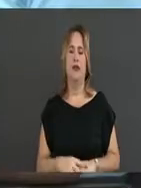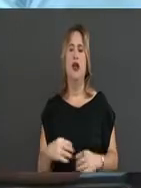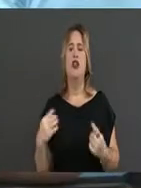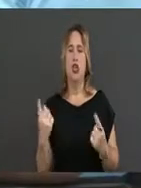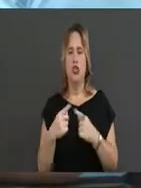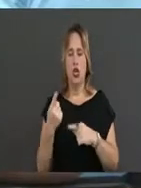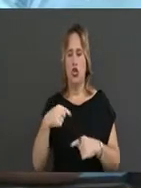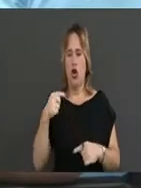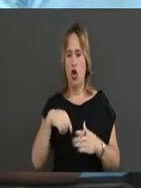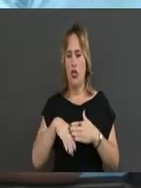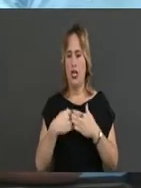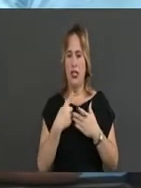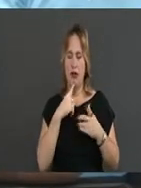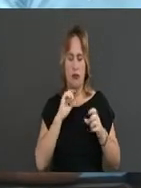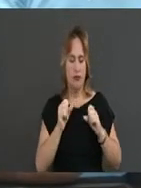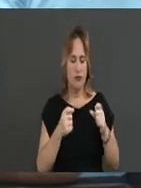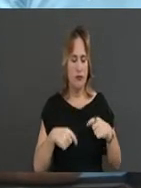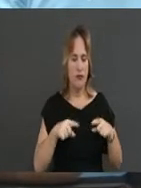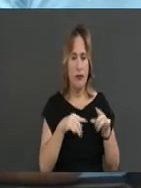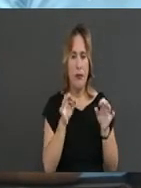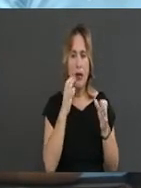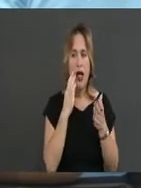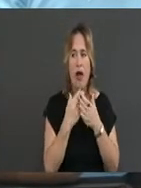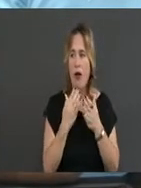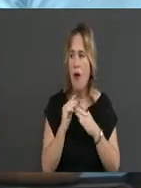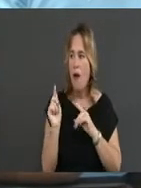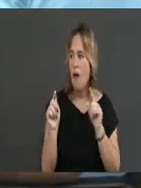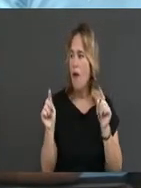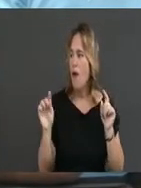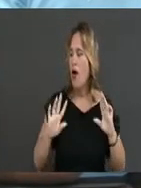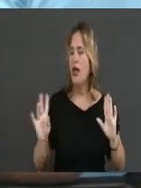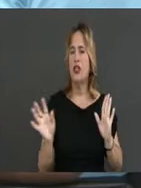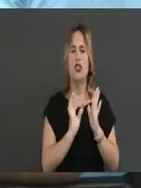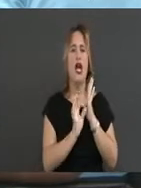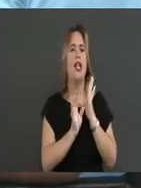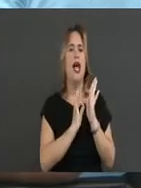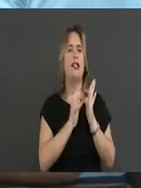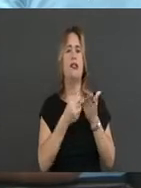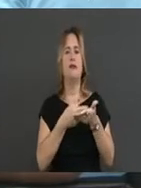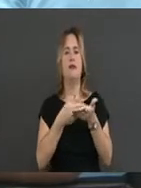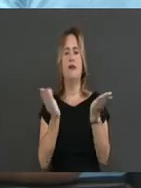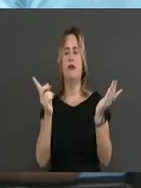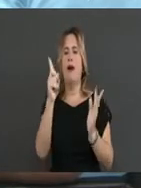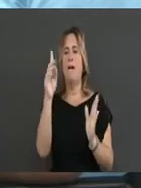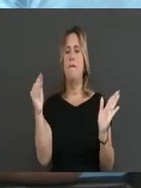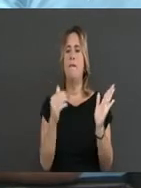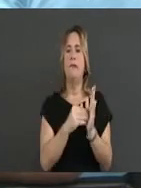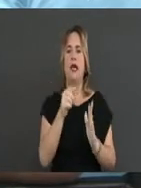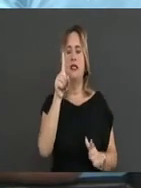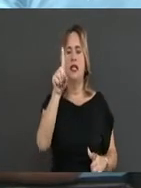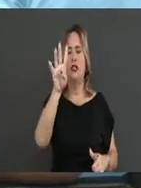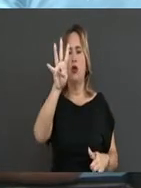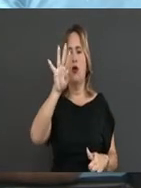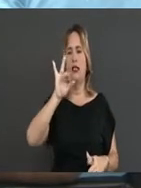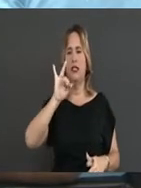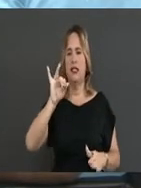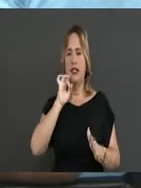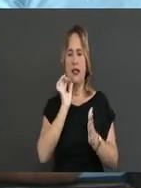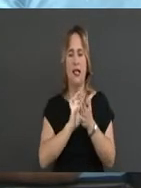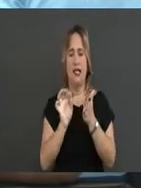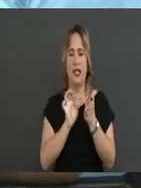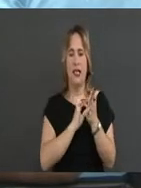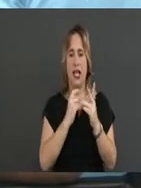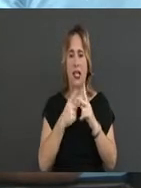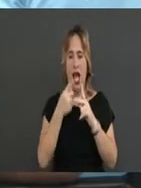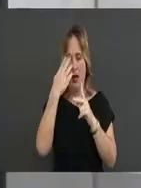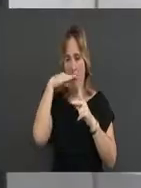Nosotros en el día de hoy estaremos monitoreando si efectivamente ya a todas las bodegas llegó este producto. Son 1.147 bodegas que existen